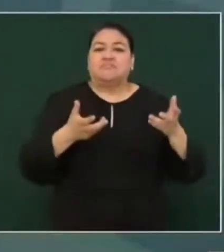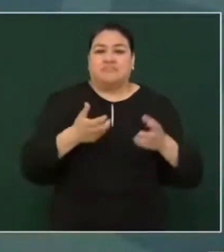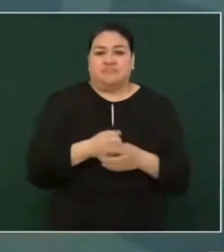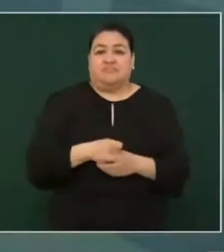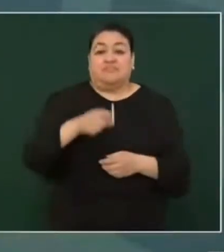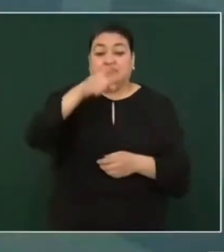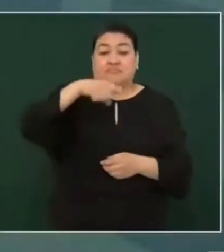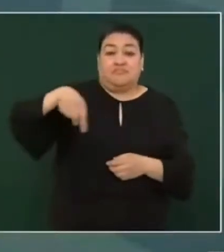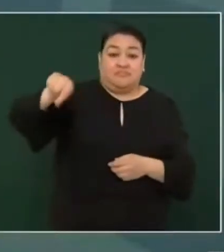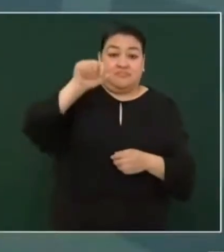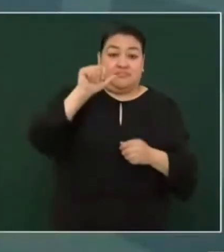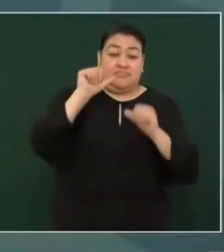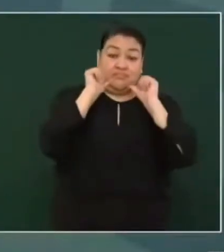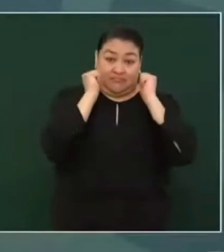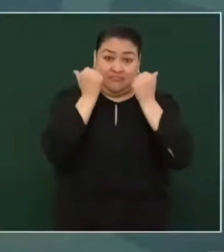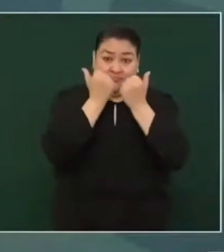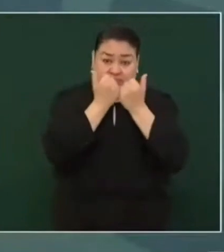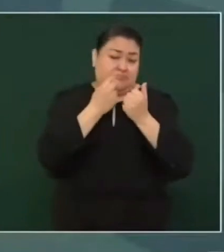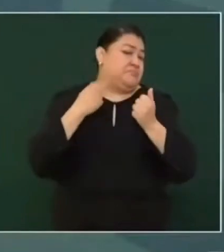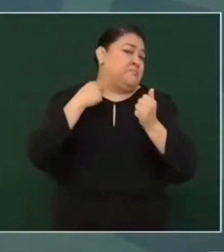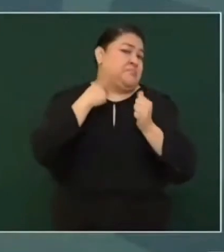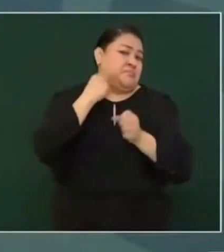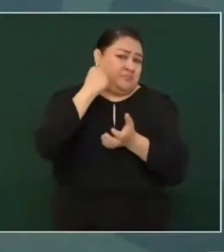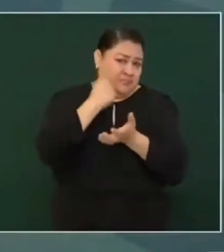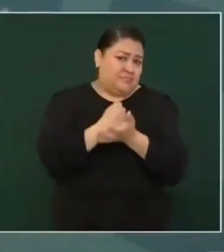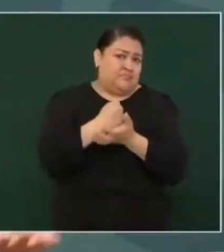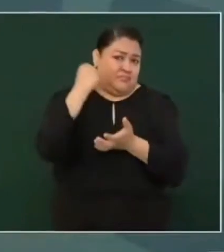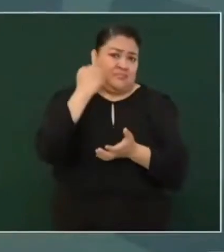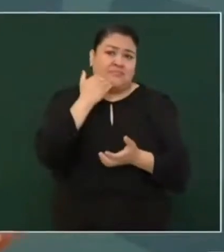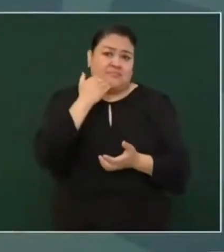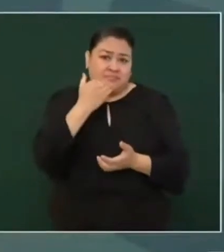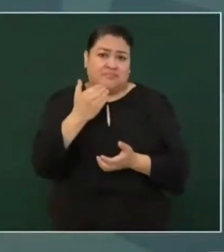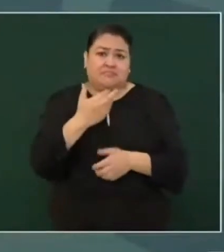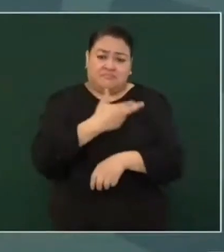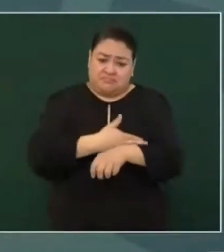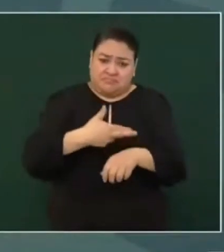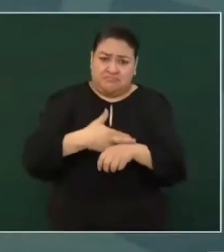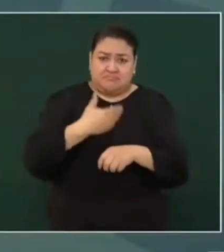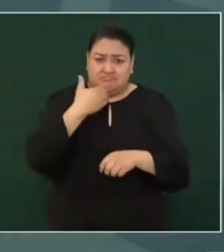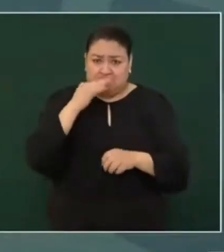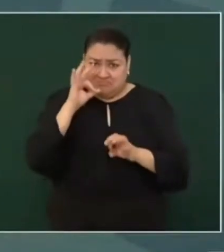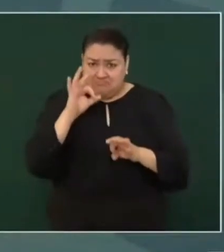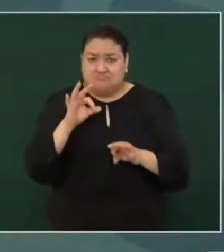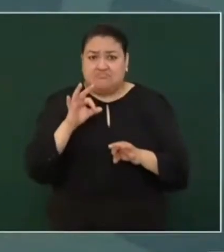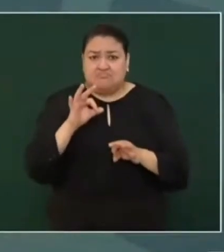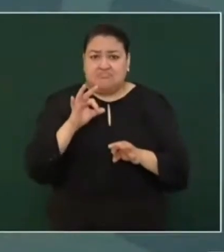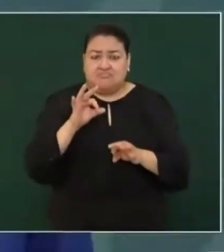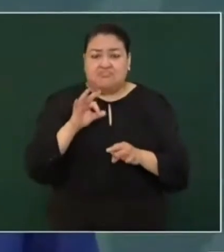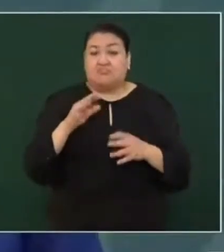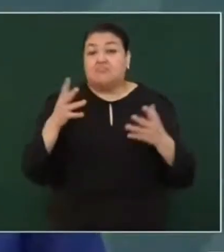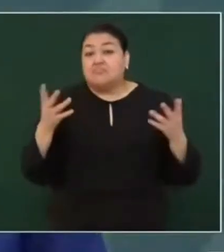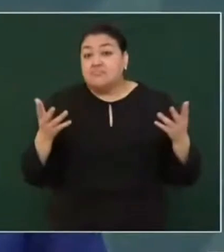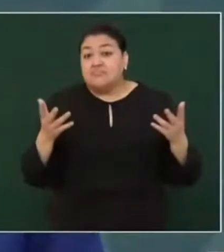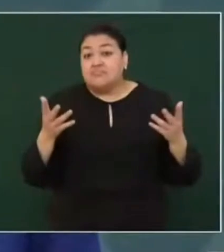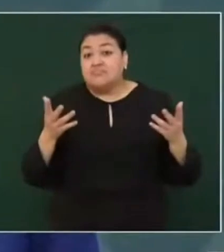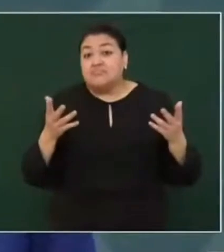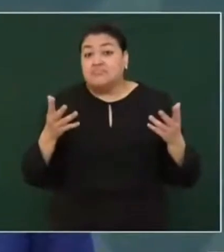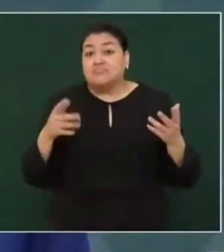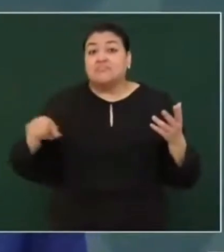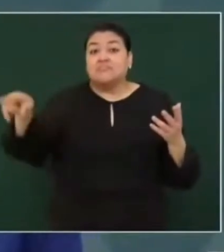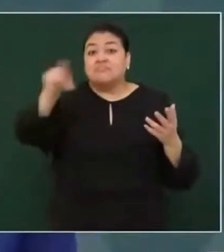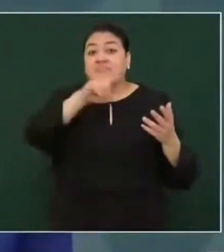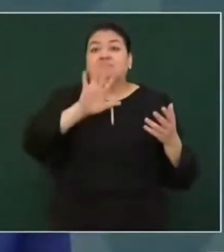constituyen de manera legal, legítima, mediante procesos democráticos. Entonces, son